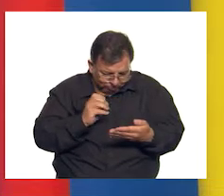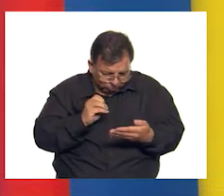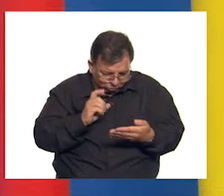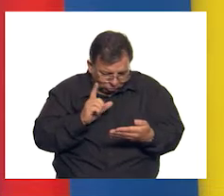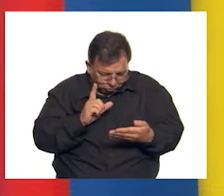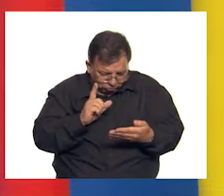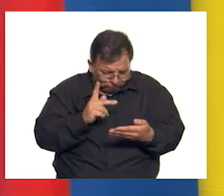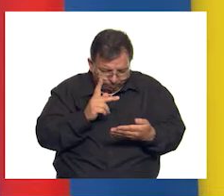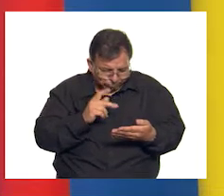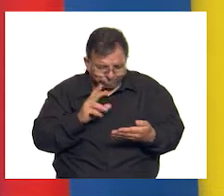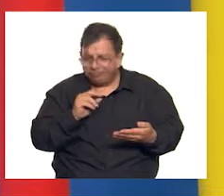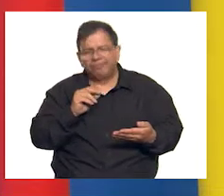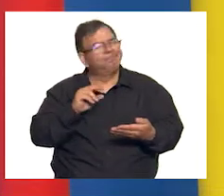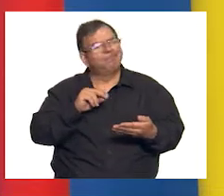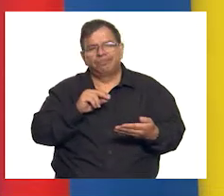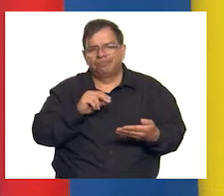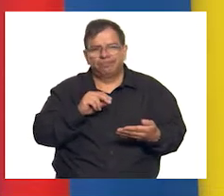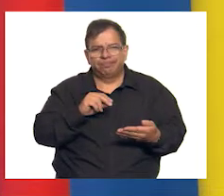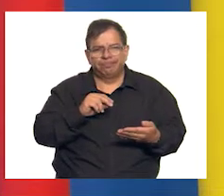No.